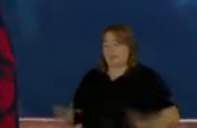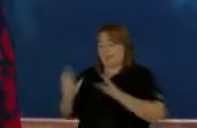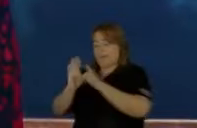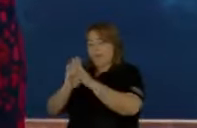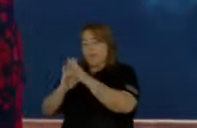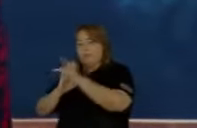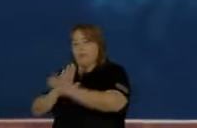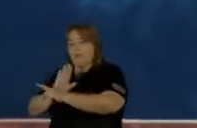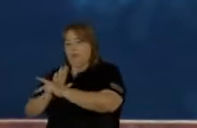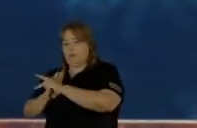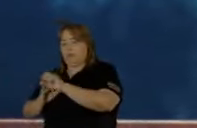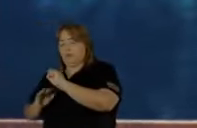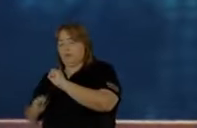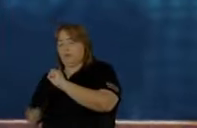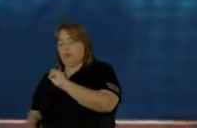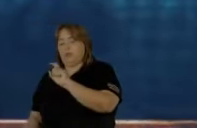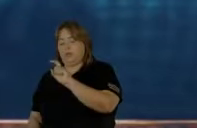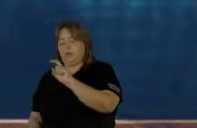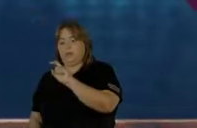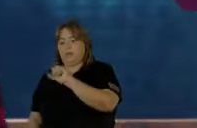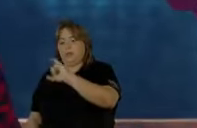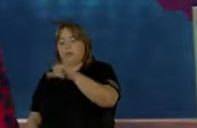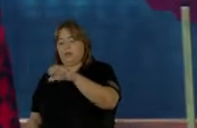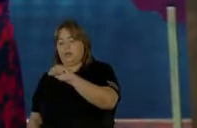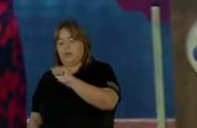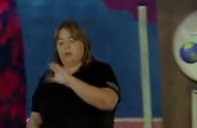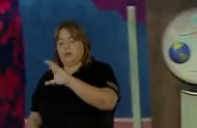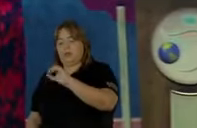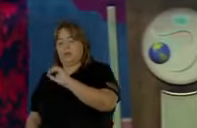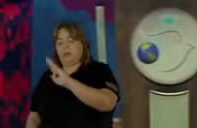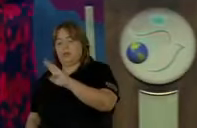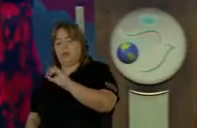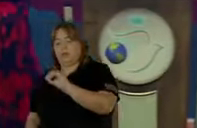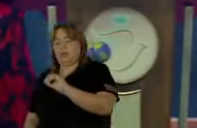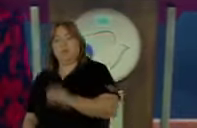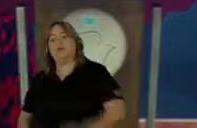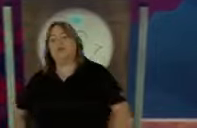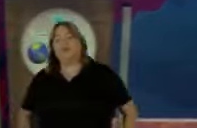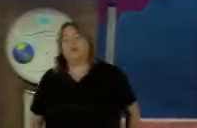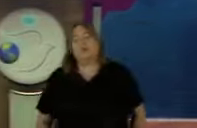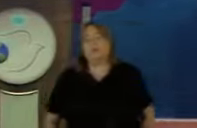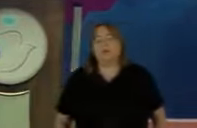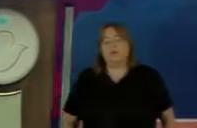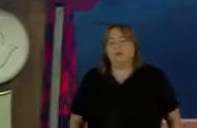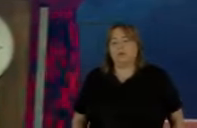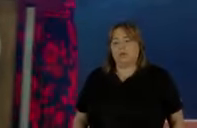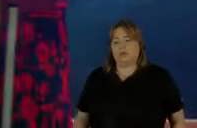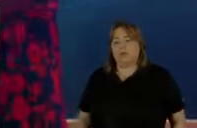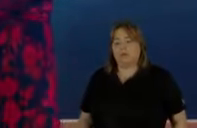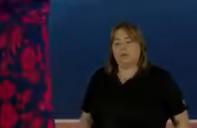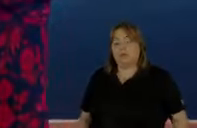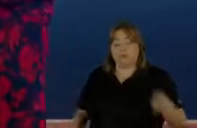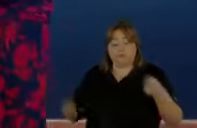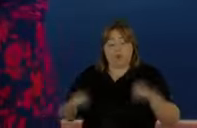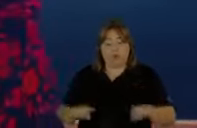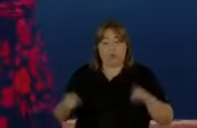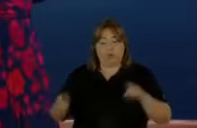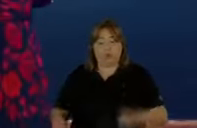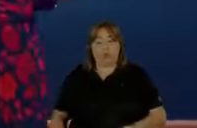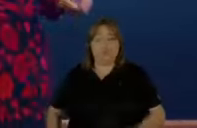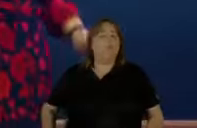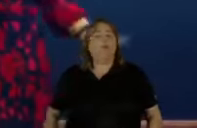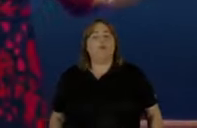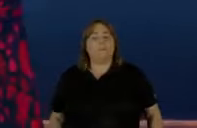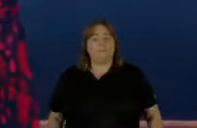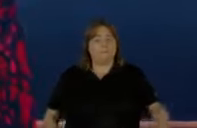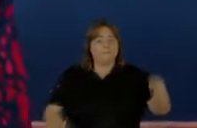a Santiago, a uno de, a Jacobo, perdón, habían matado públicamente como en la fiesta. ¿Sabe lo que sucedió?